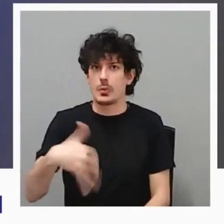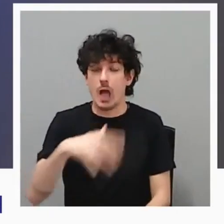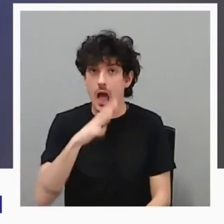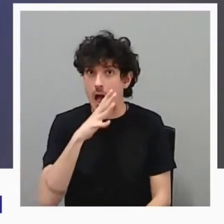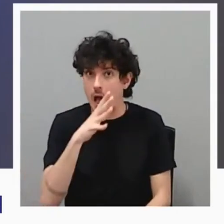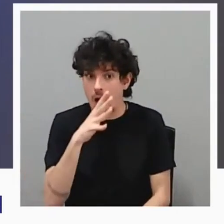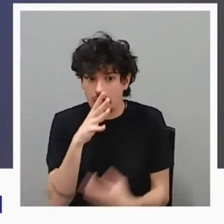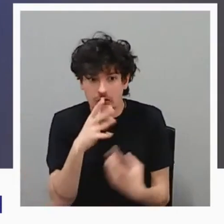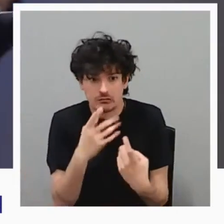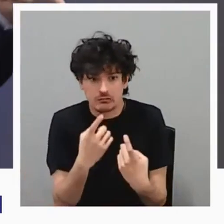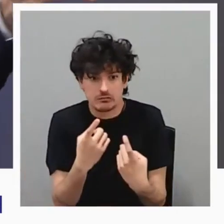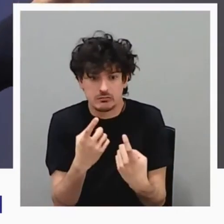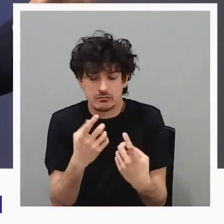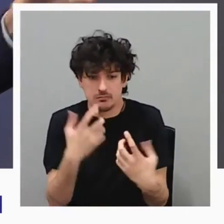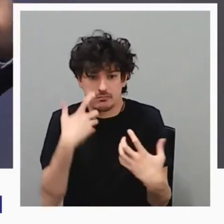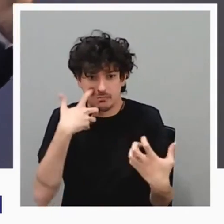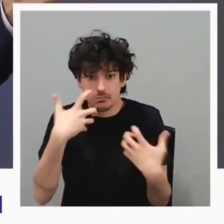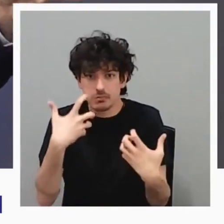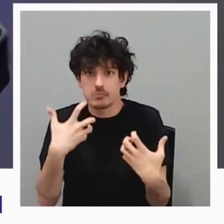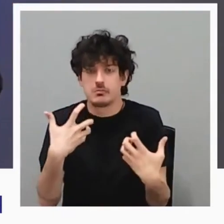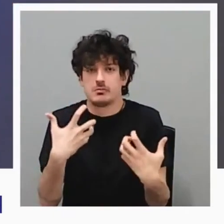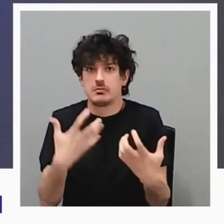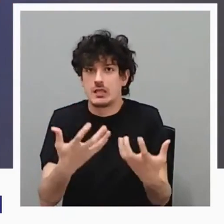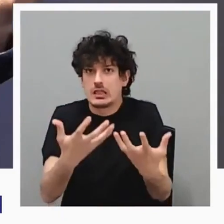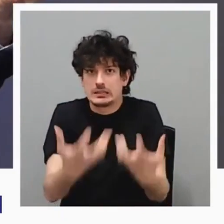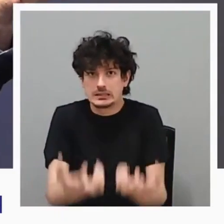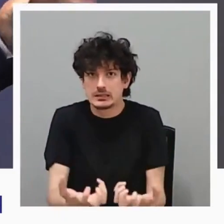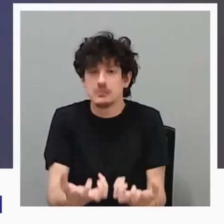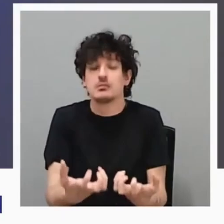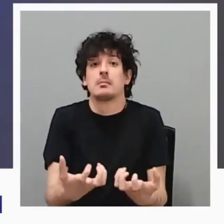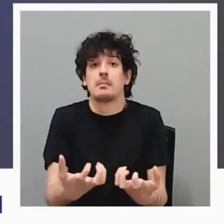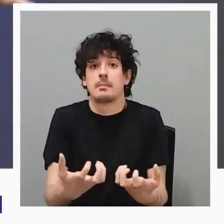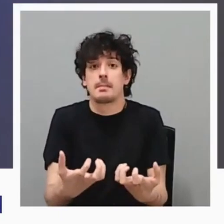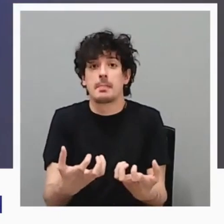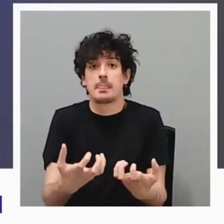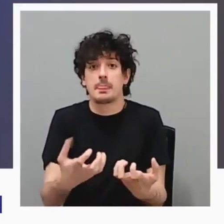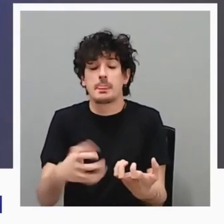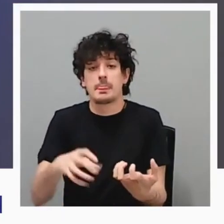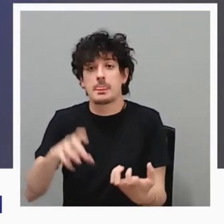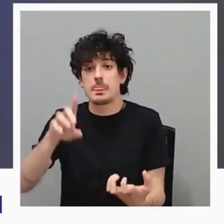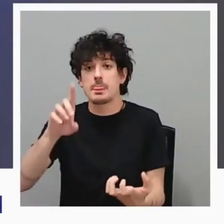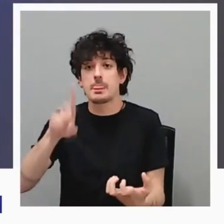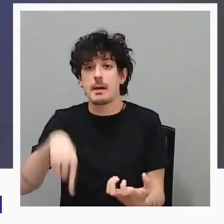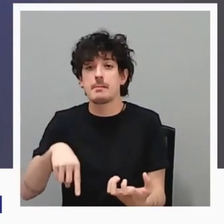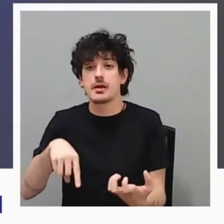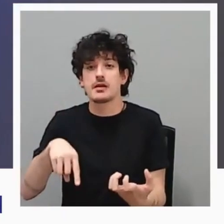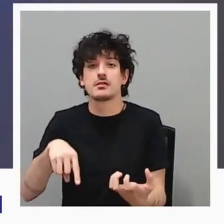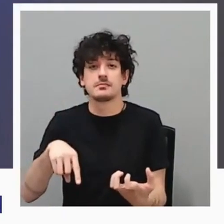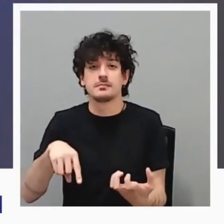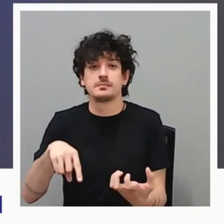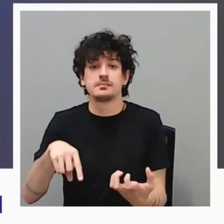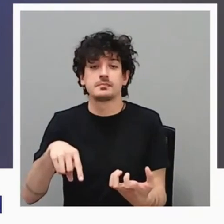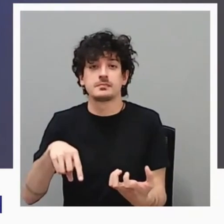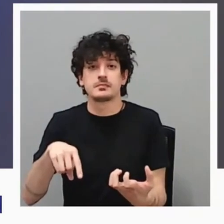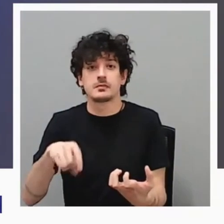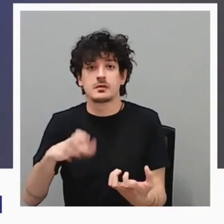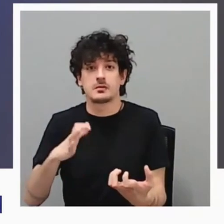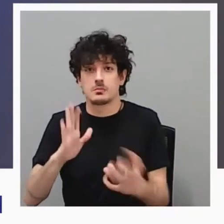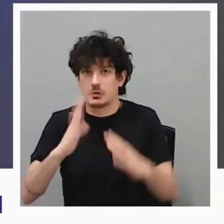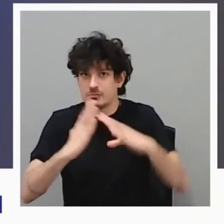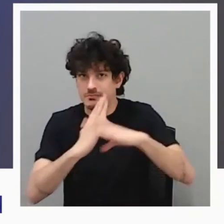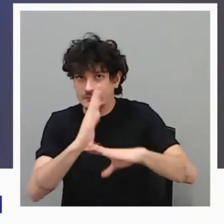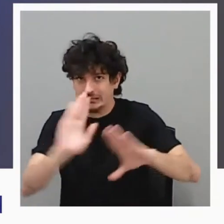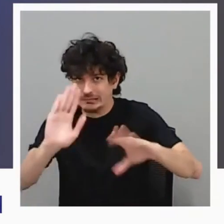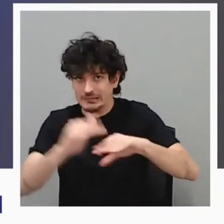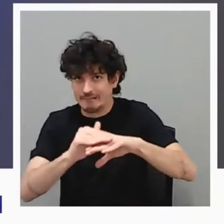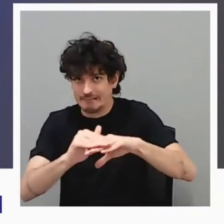se está produciendo agua. Lo saco como paréntesis porque quería reforzar sus palabras y luego verdaderamente